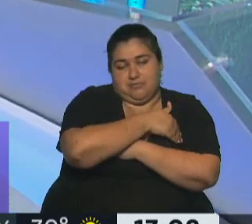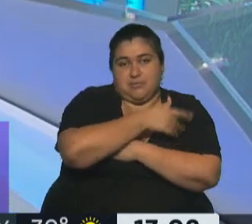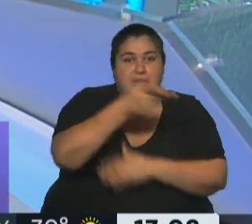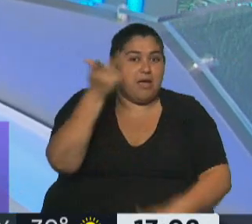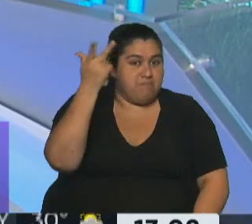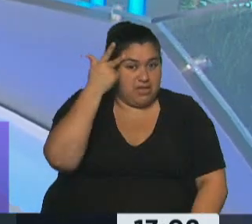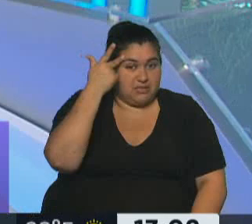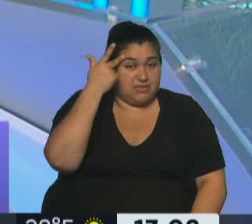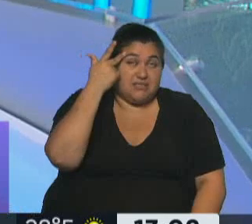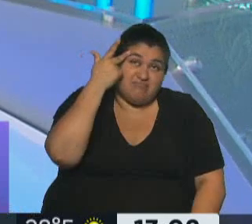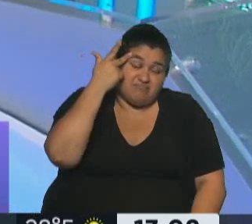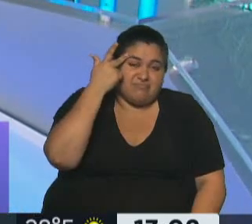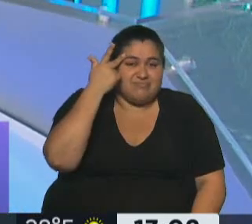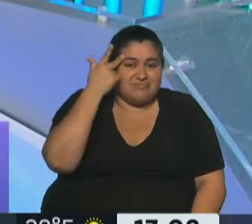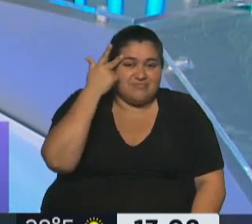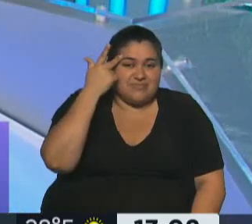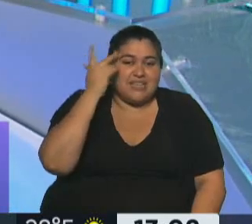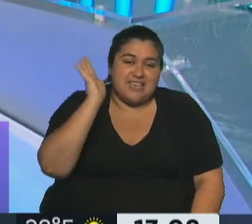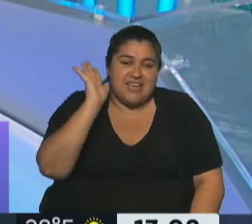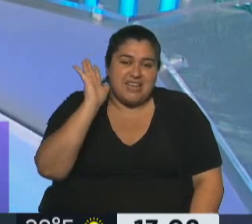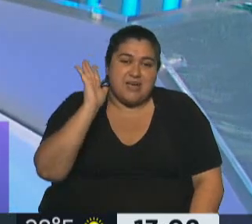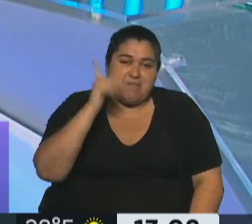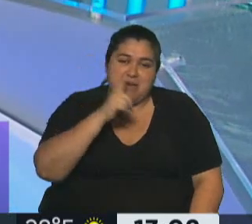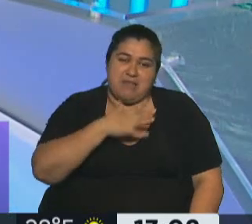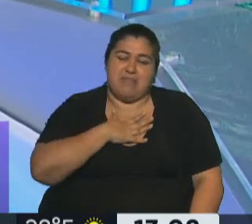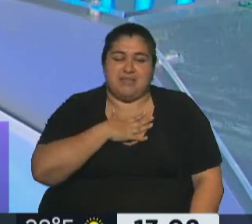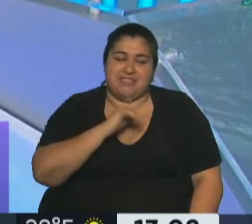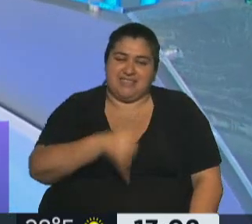ni lo veo al Androide con tod la con tod la de ganar eh todo puede ser